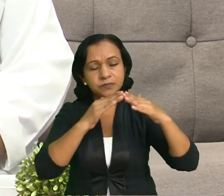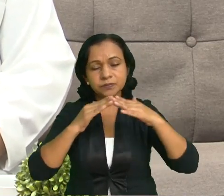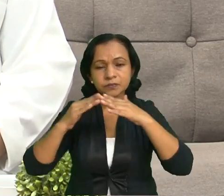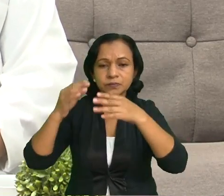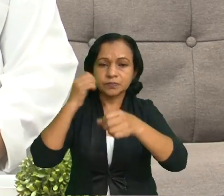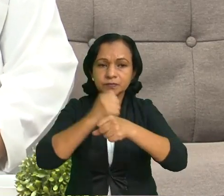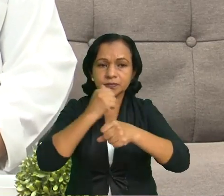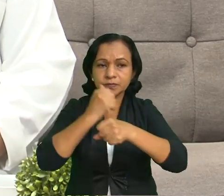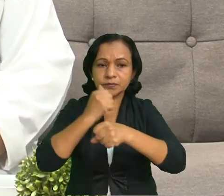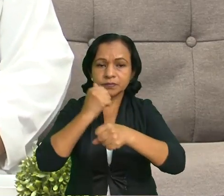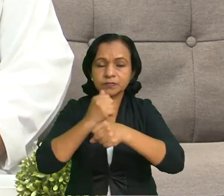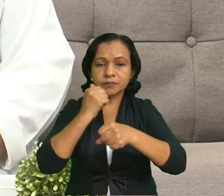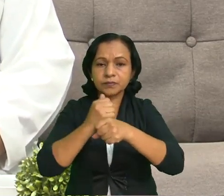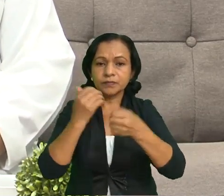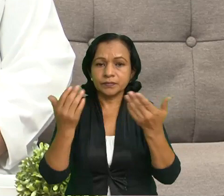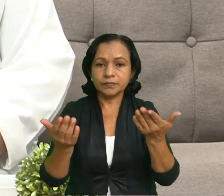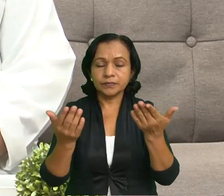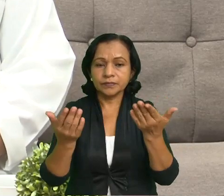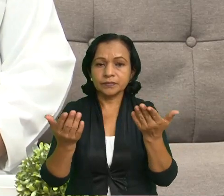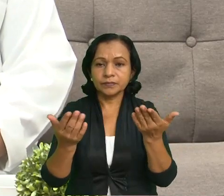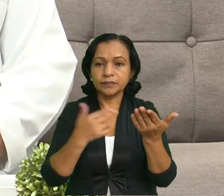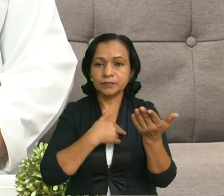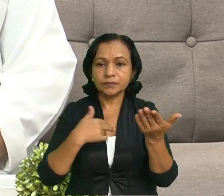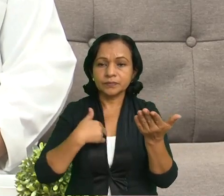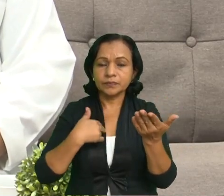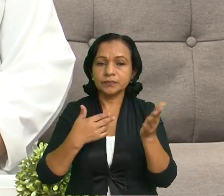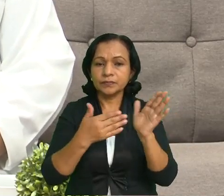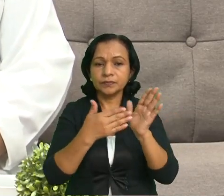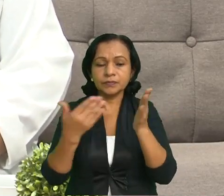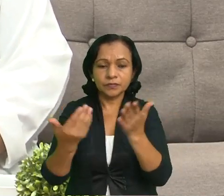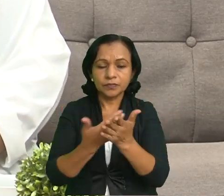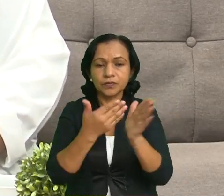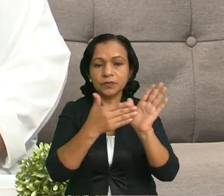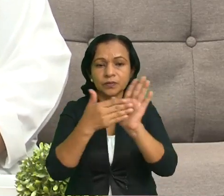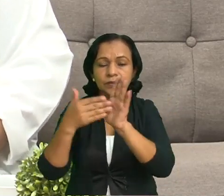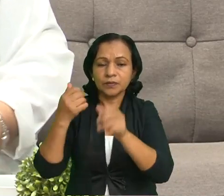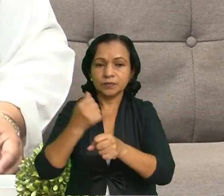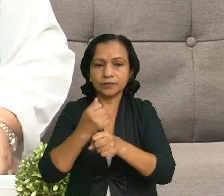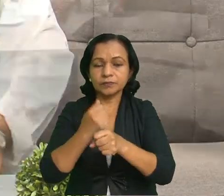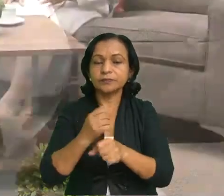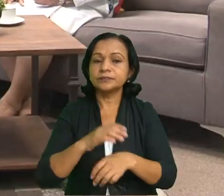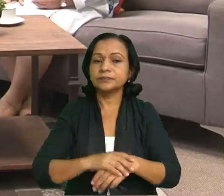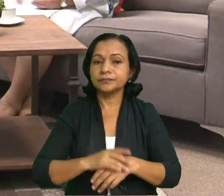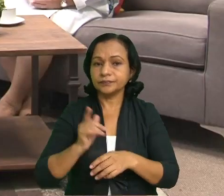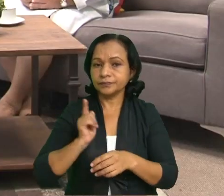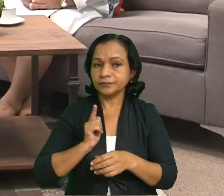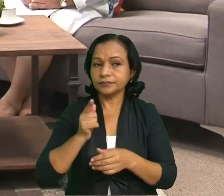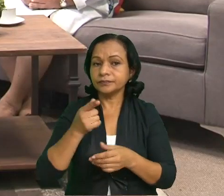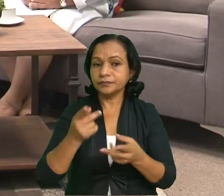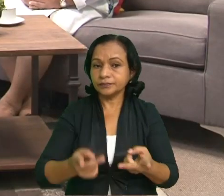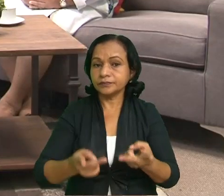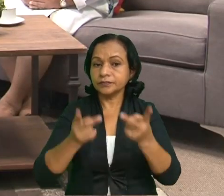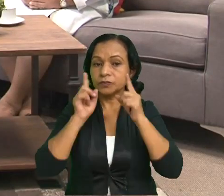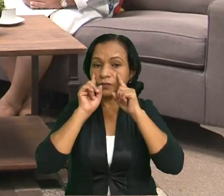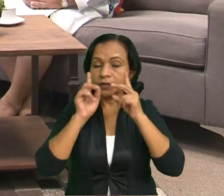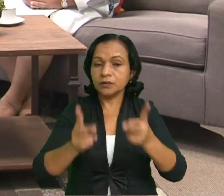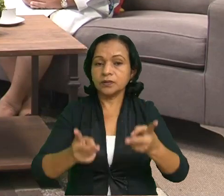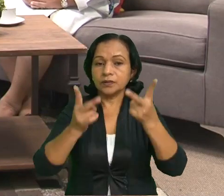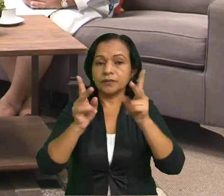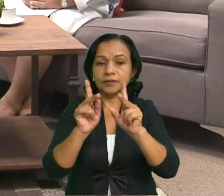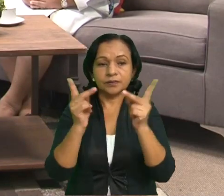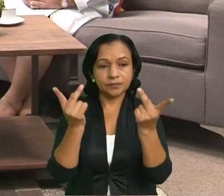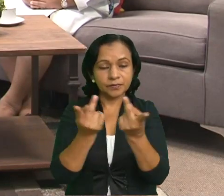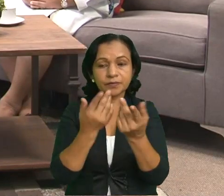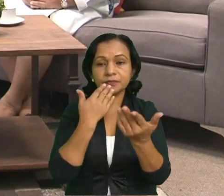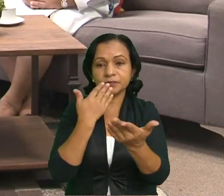a la par no de nuestra red comunitaria que es la base de nuestro modelo muchísimas gracias y garantizando sin duda alguna la vida de nuestro poder muchísimas gracias con alguien